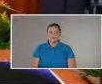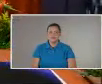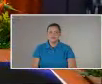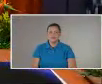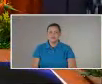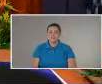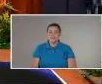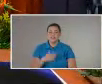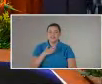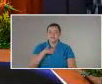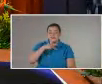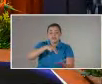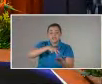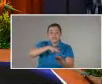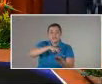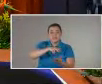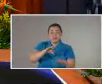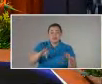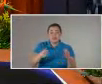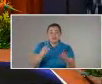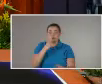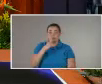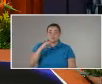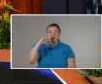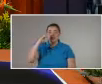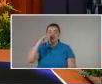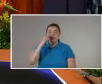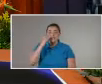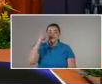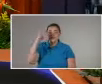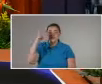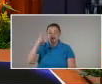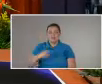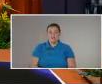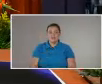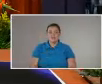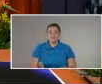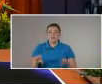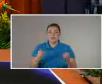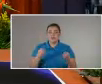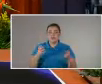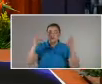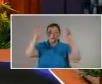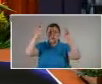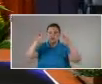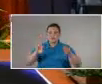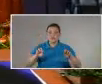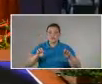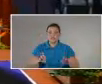peregrinaje como hijo del Señor y como persona,